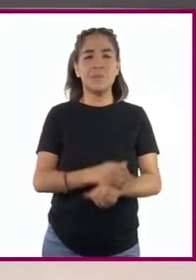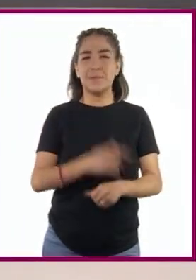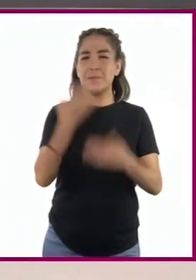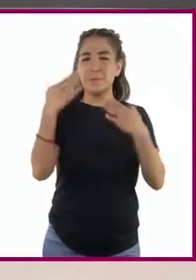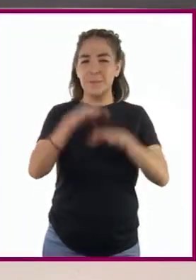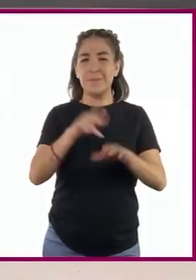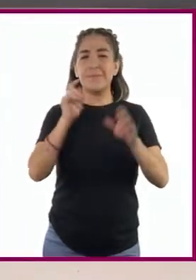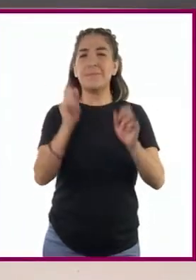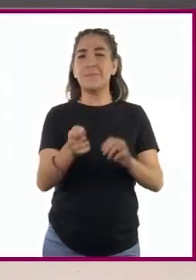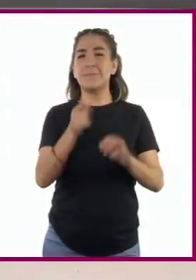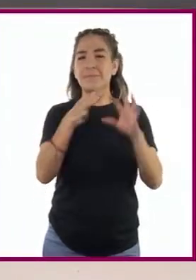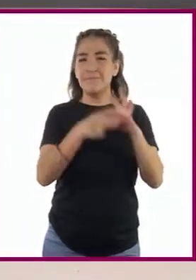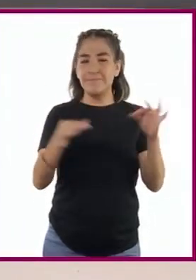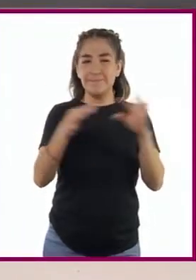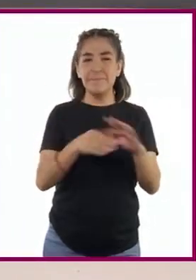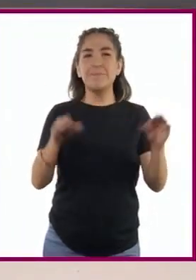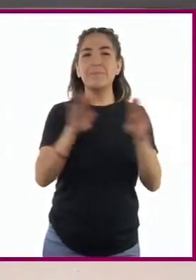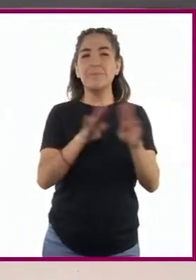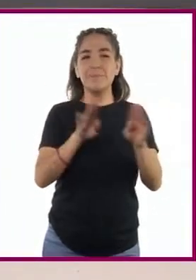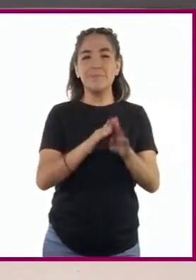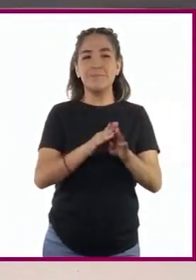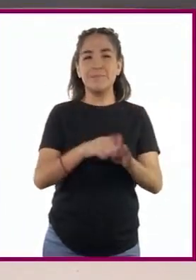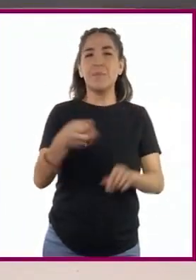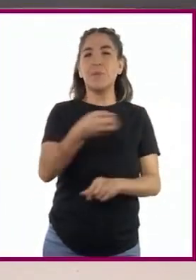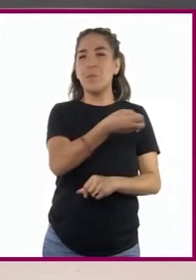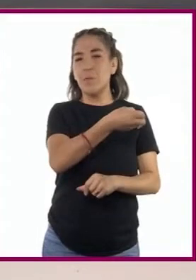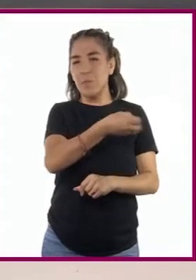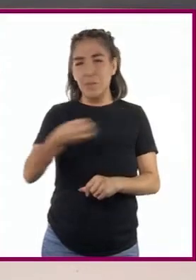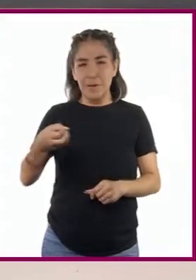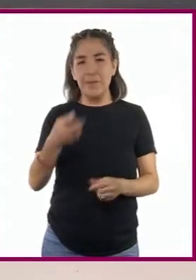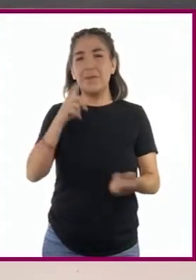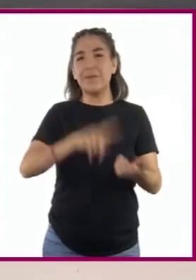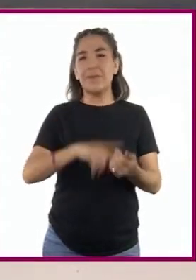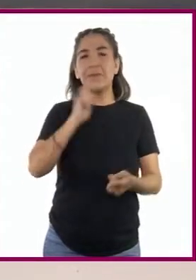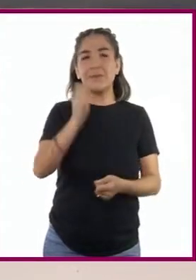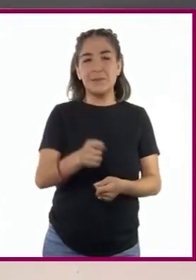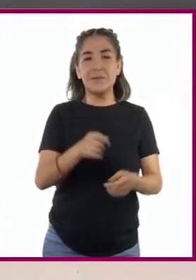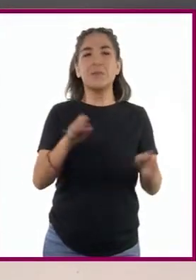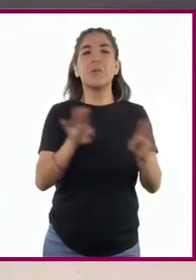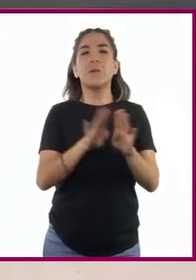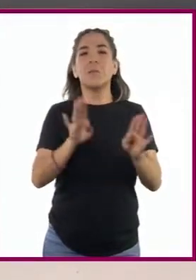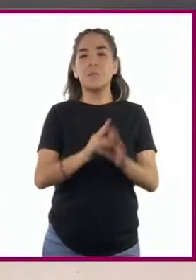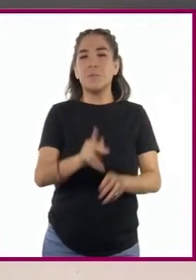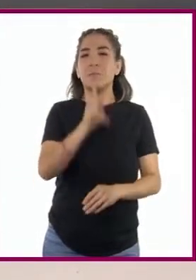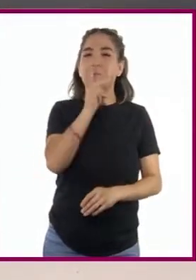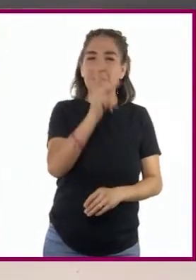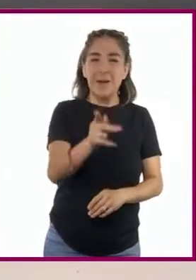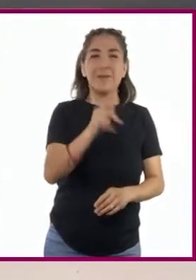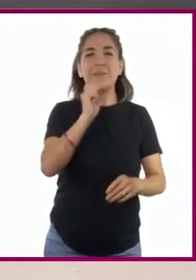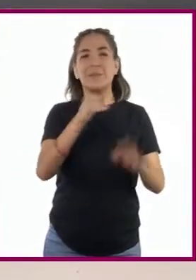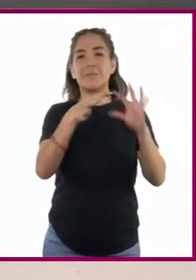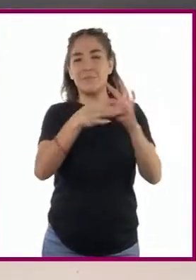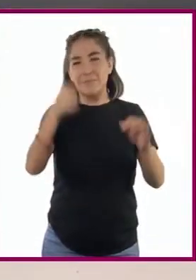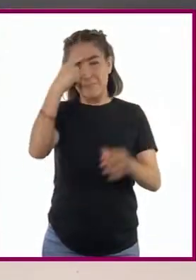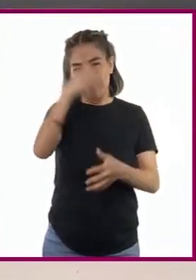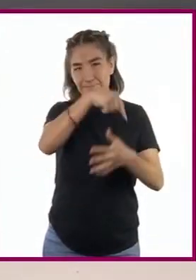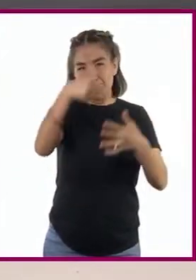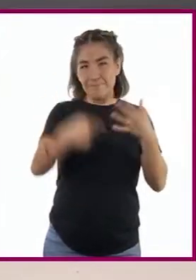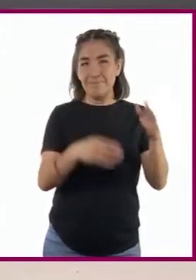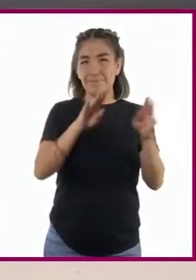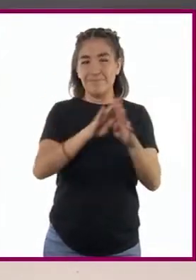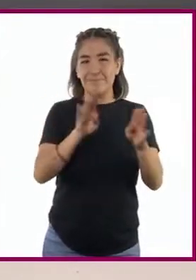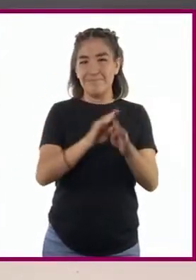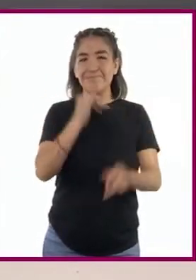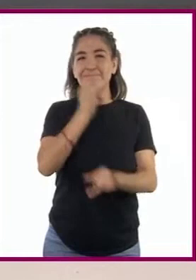sobre ajustar para organizar. Con esto nos referimos a ajustar expresiones para organizar información.